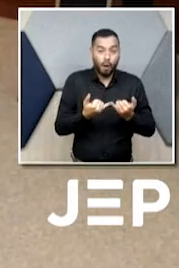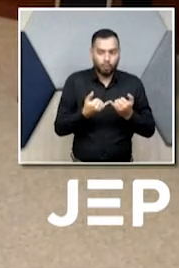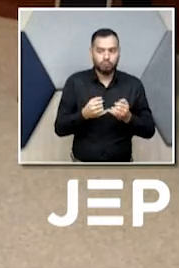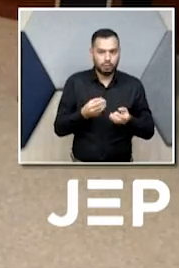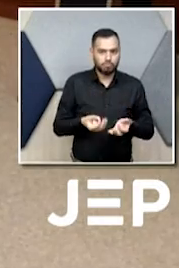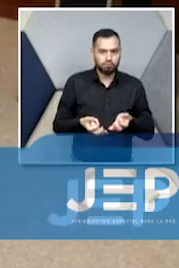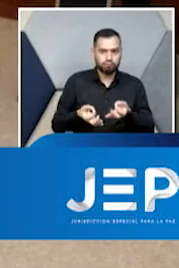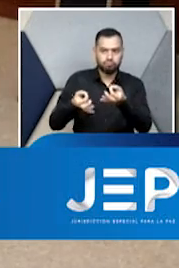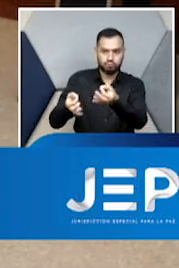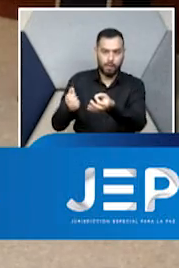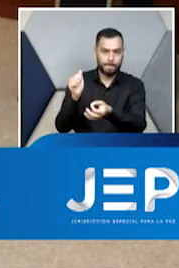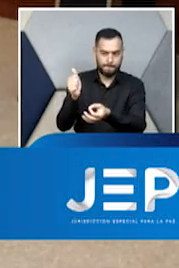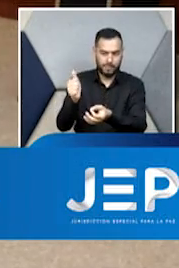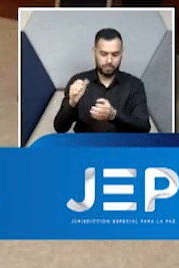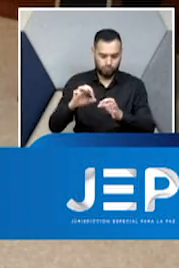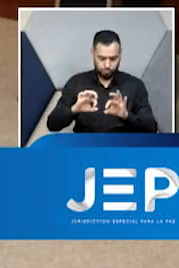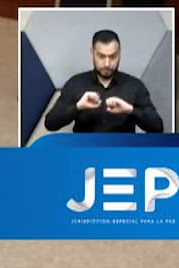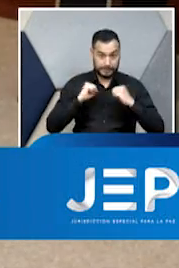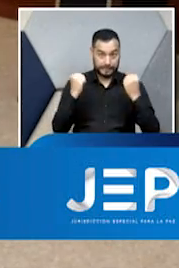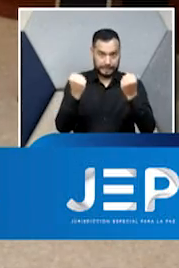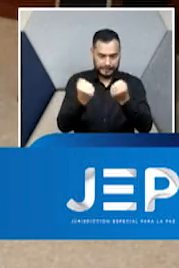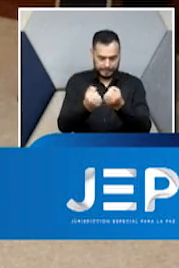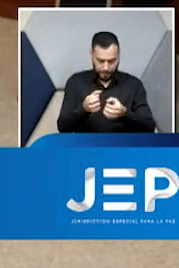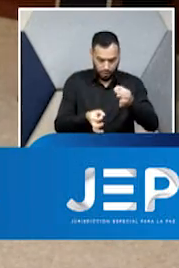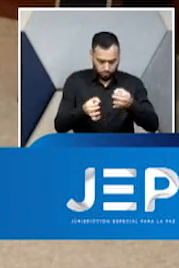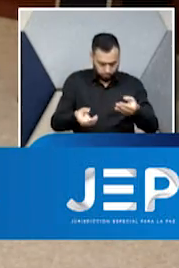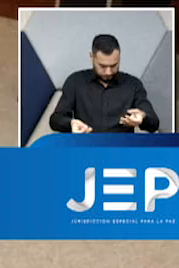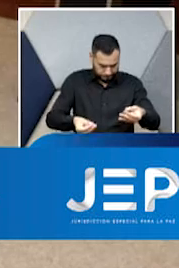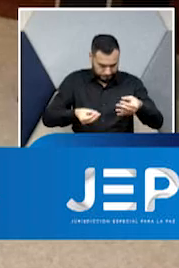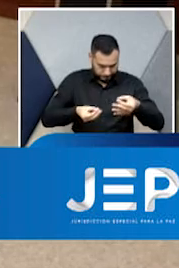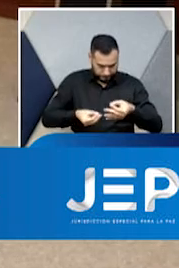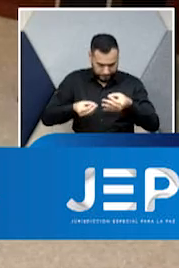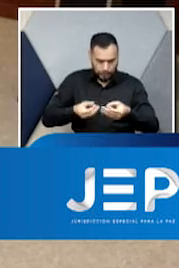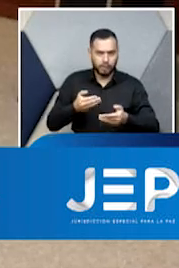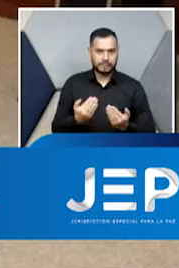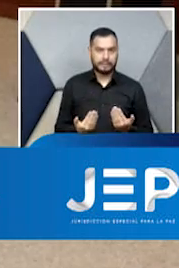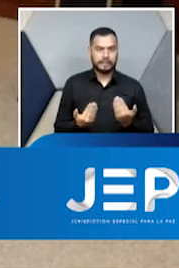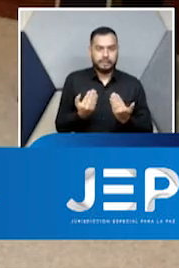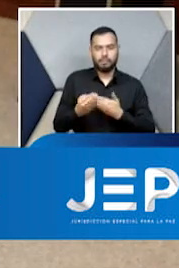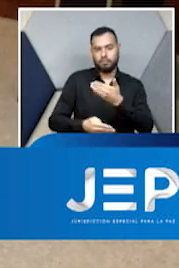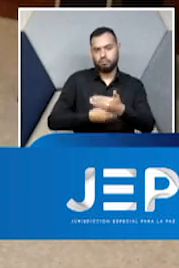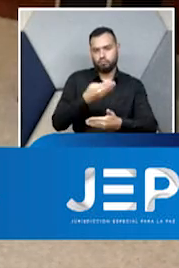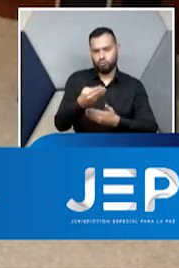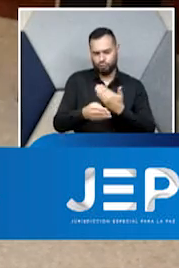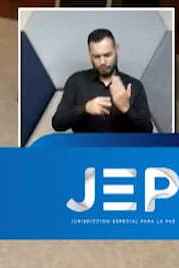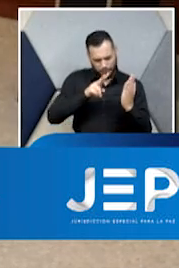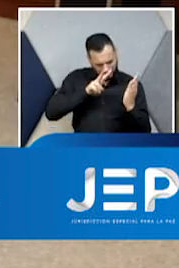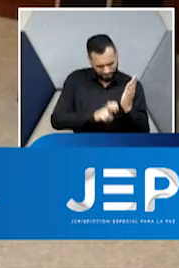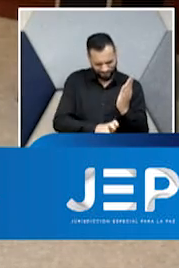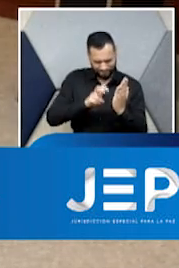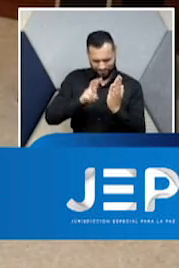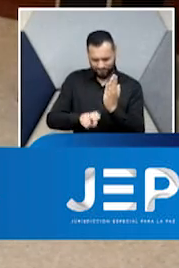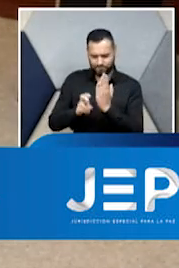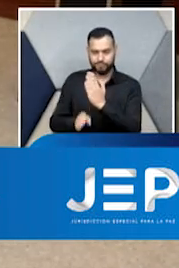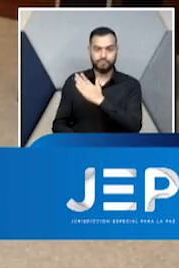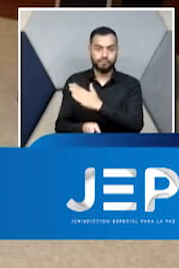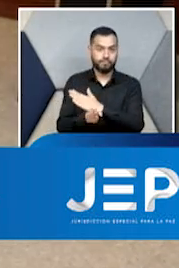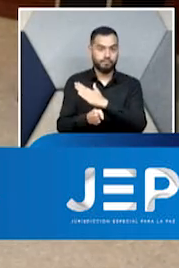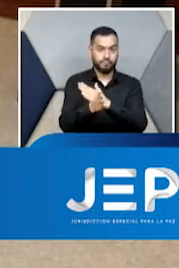sala y que permitirán que sigamos avanzando en las investigaciones y en los